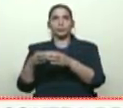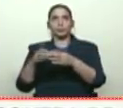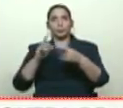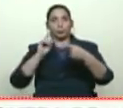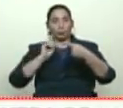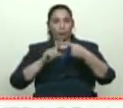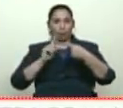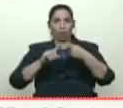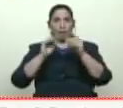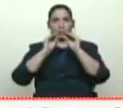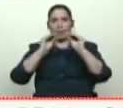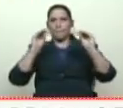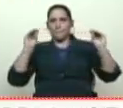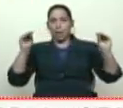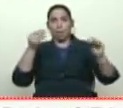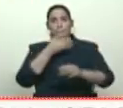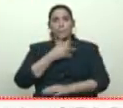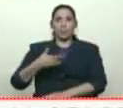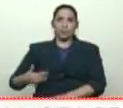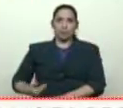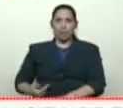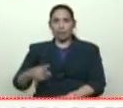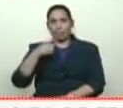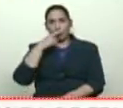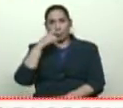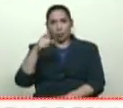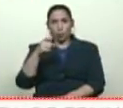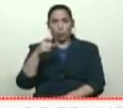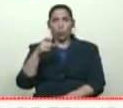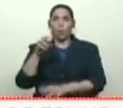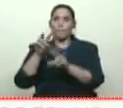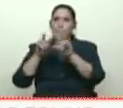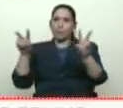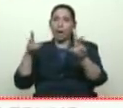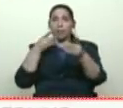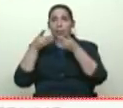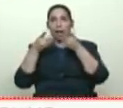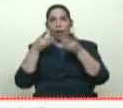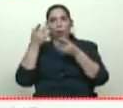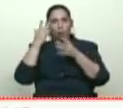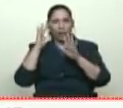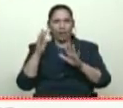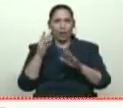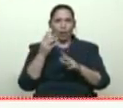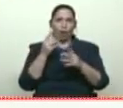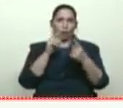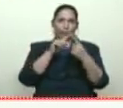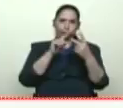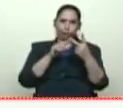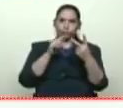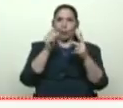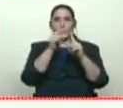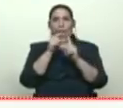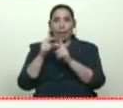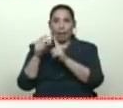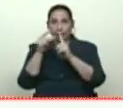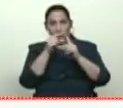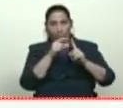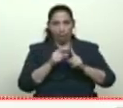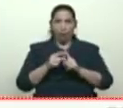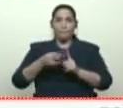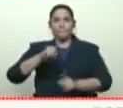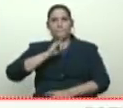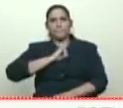llamado del presidente a la paz y el diálogo, creo que son las dos palabras, la paz y el diálogo, identifican